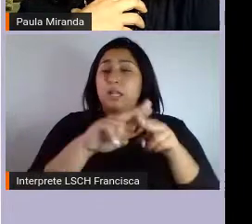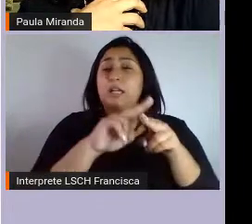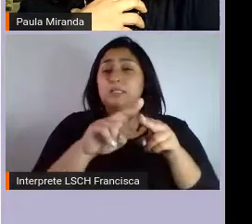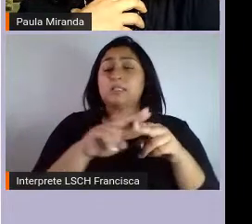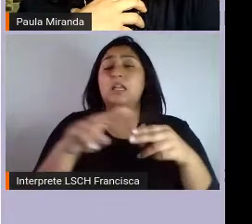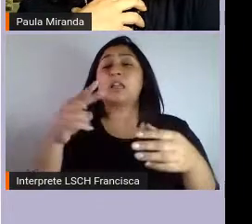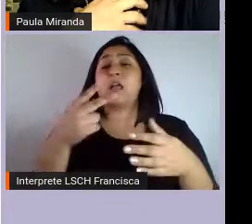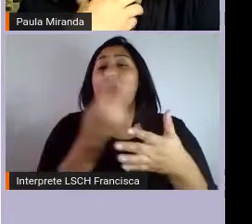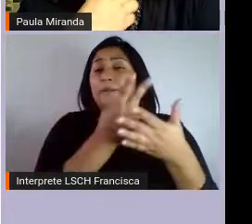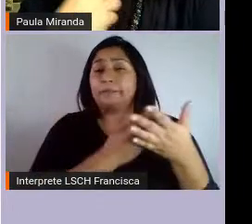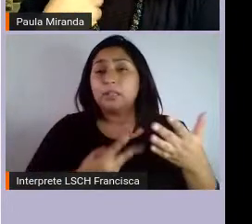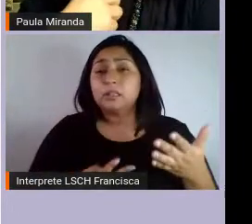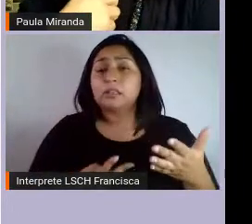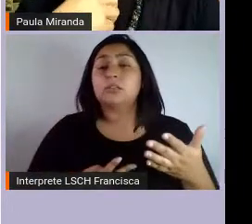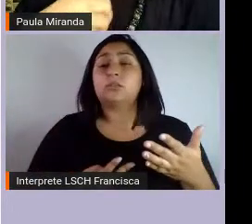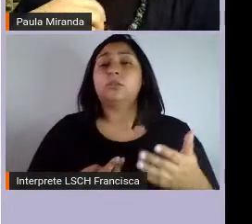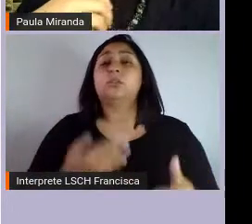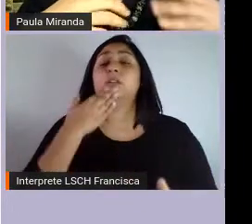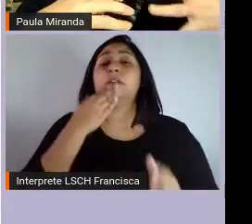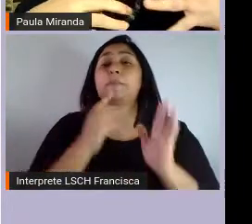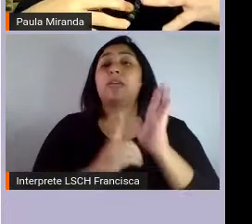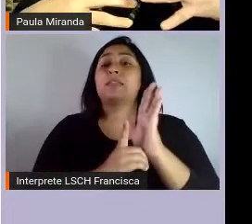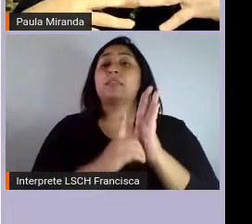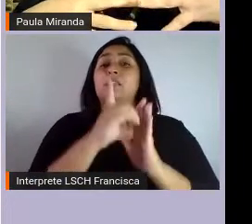su desarrollo vital.